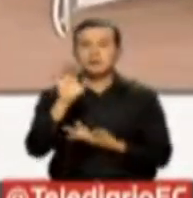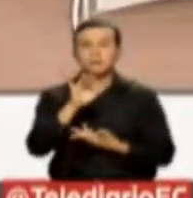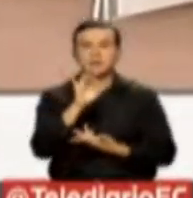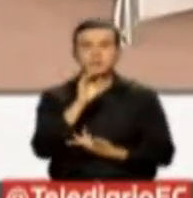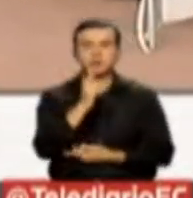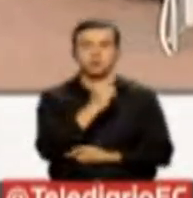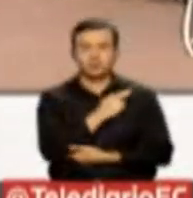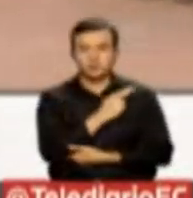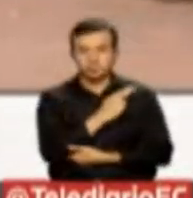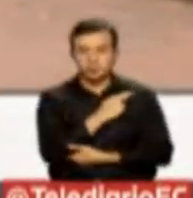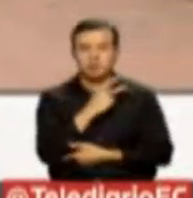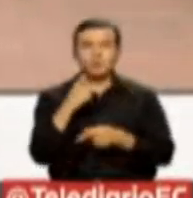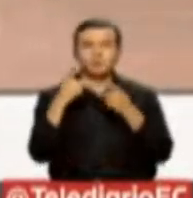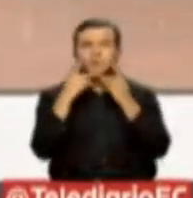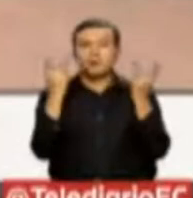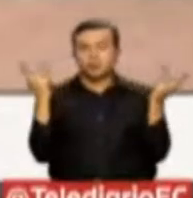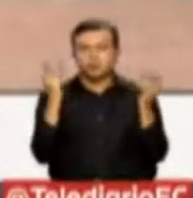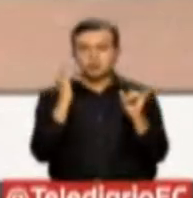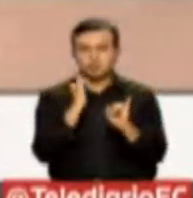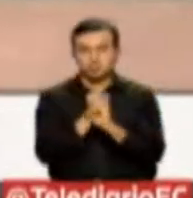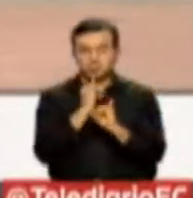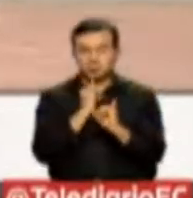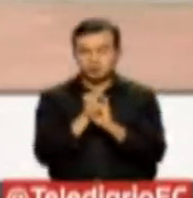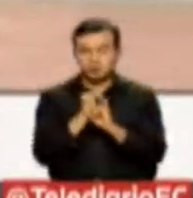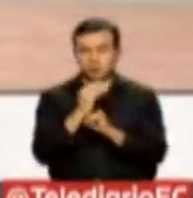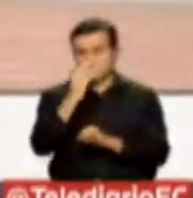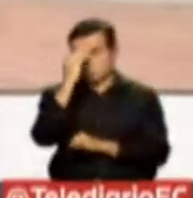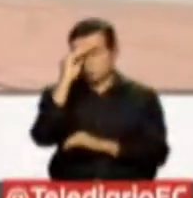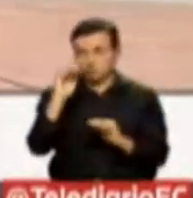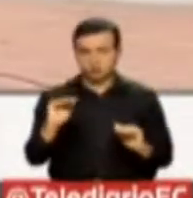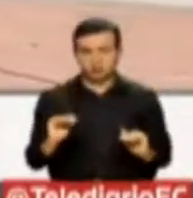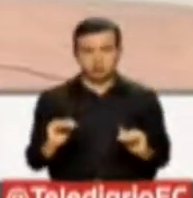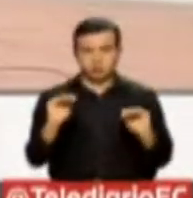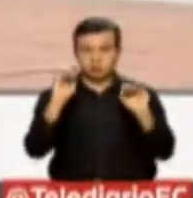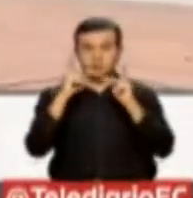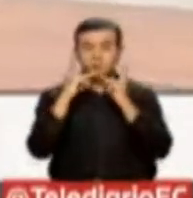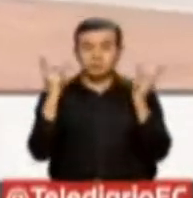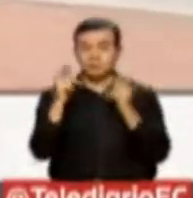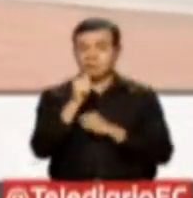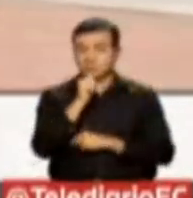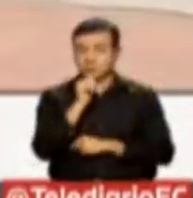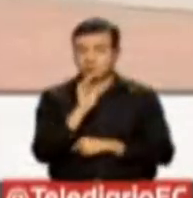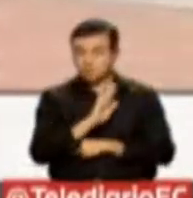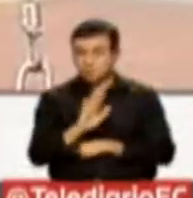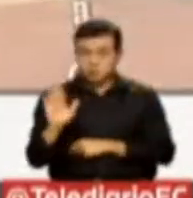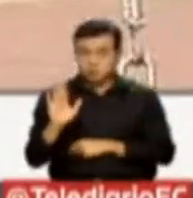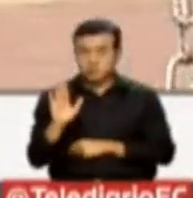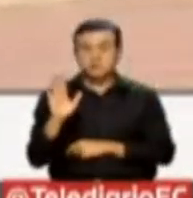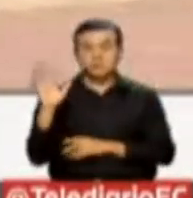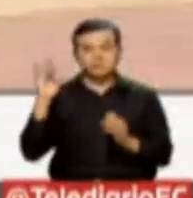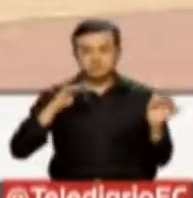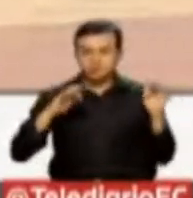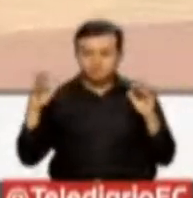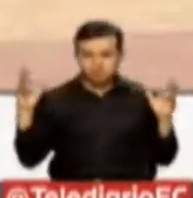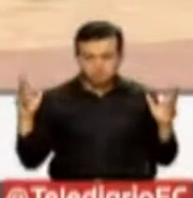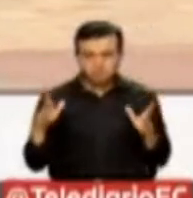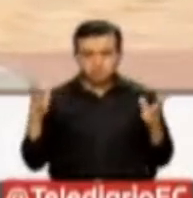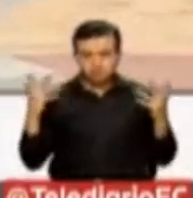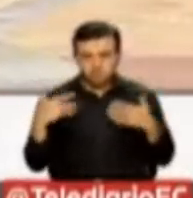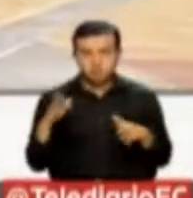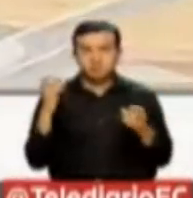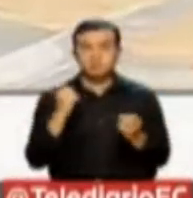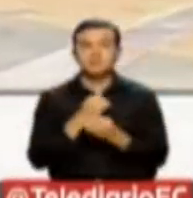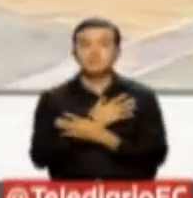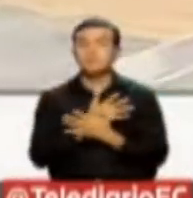de las universidades públicas, de los institutos de educación superior públicos y privados, se están congregando acá ya para